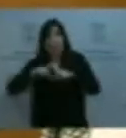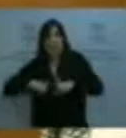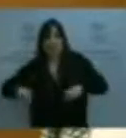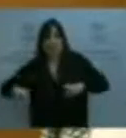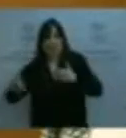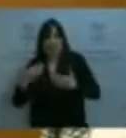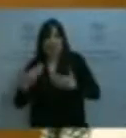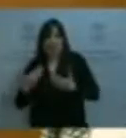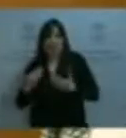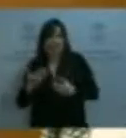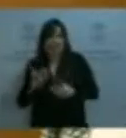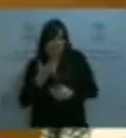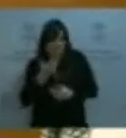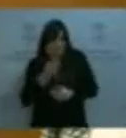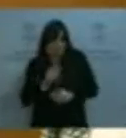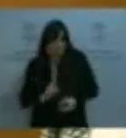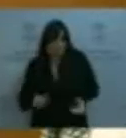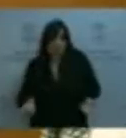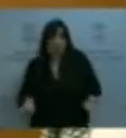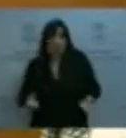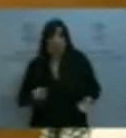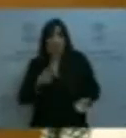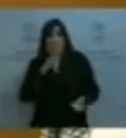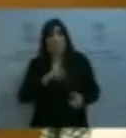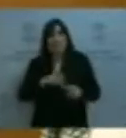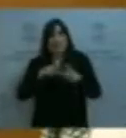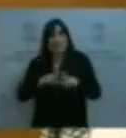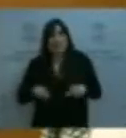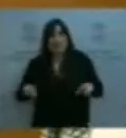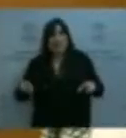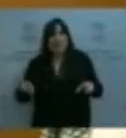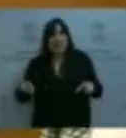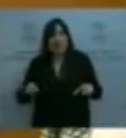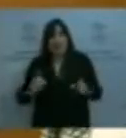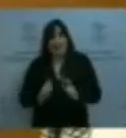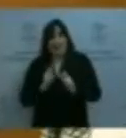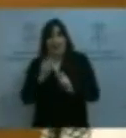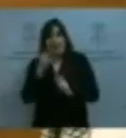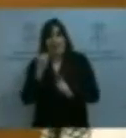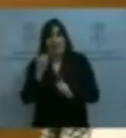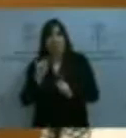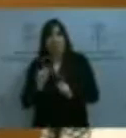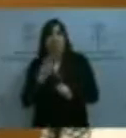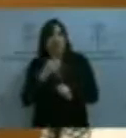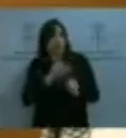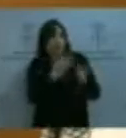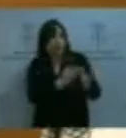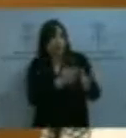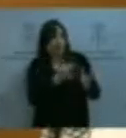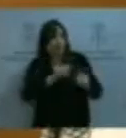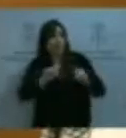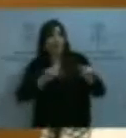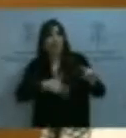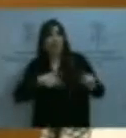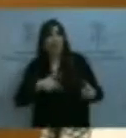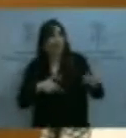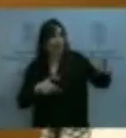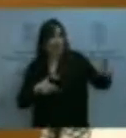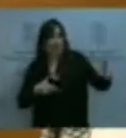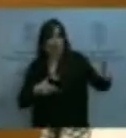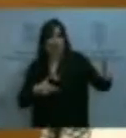consejero, porque el tribunal que adjudica los 20 puntos son usted y 2 directores generales de su confianza, el señor Monterrey y la